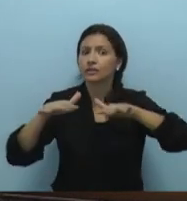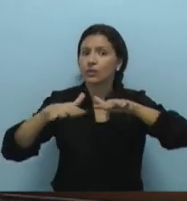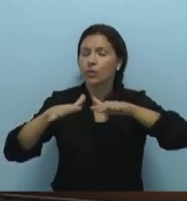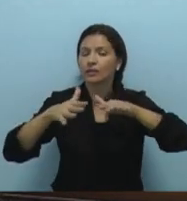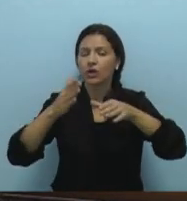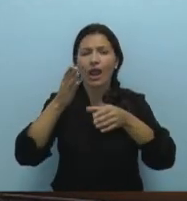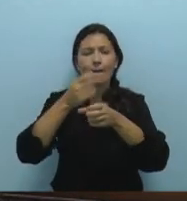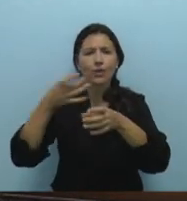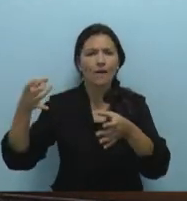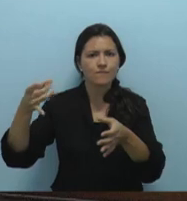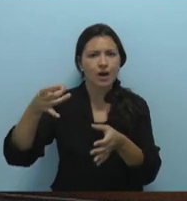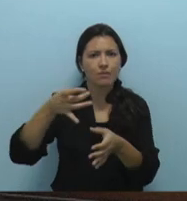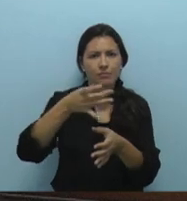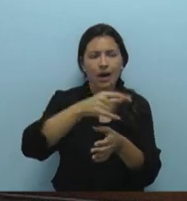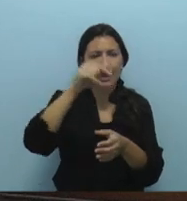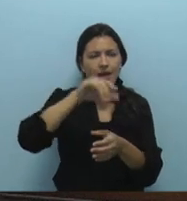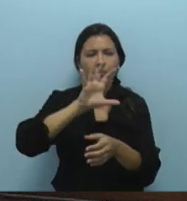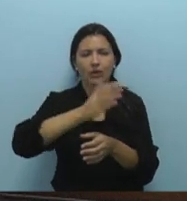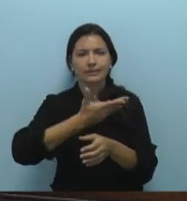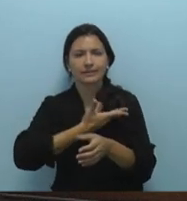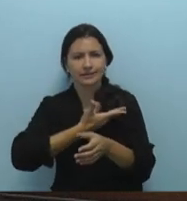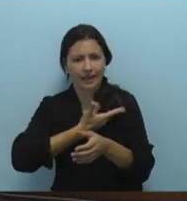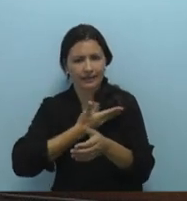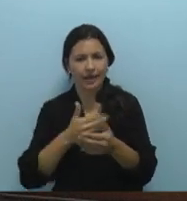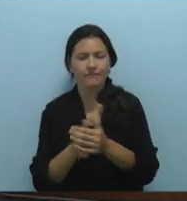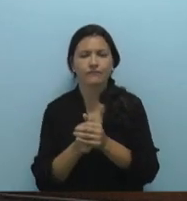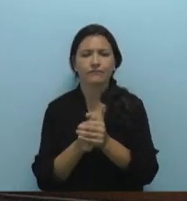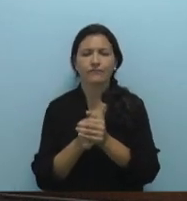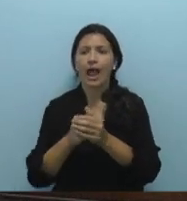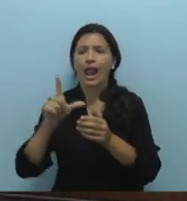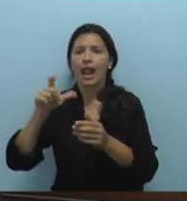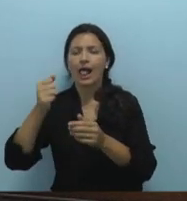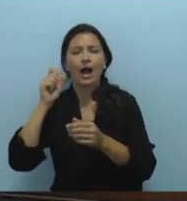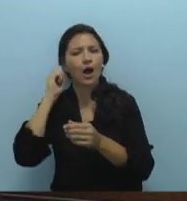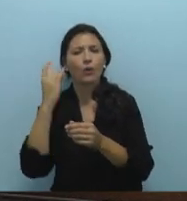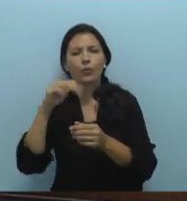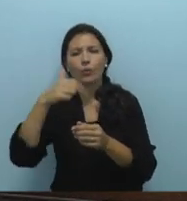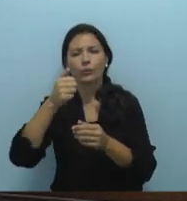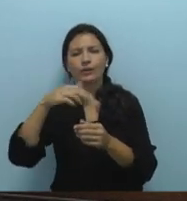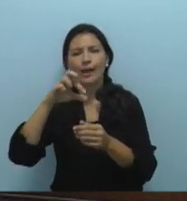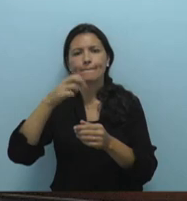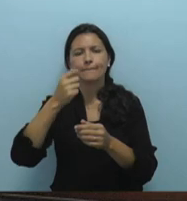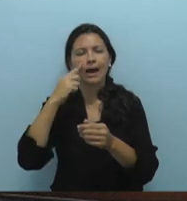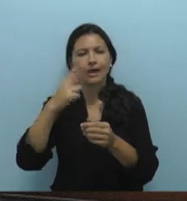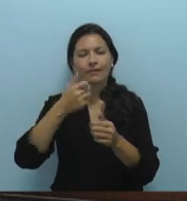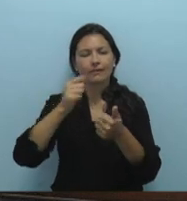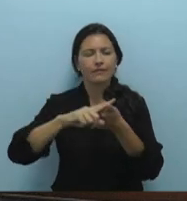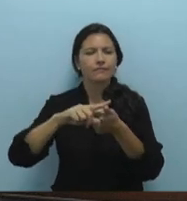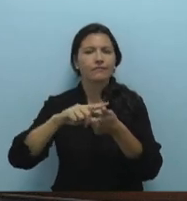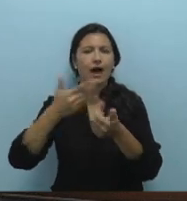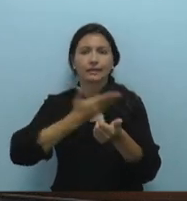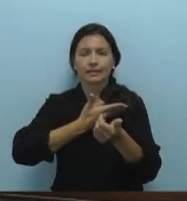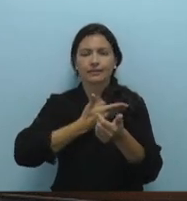transporte ferroviario en la provincia de Santa Fe, tanto de los ramales de Laguna Paiva Santa Fe como el de Cañada de Gómez Rosario. Muy